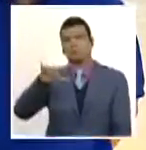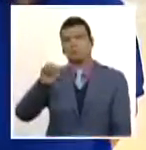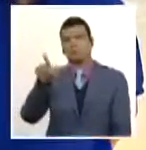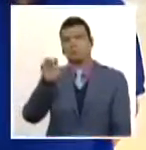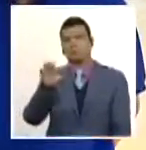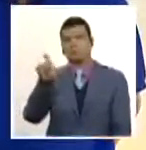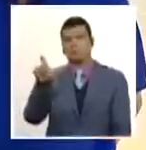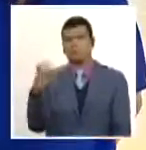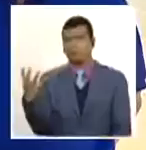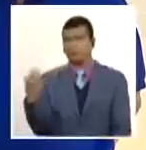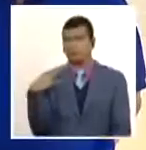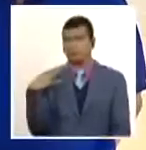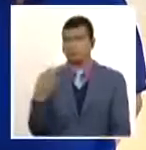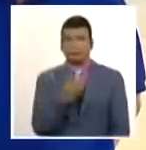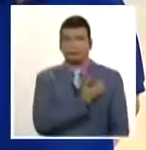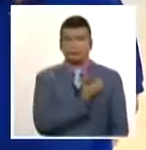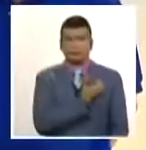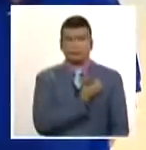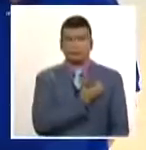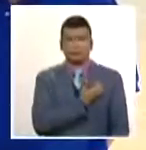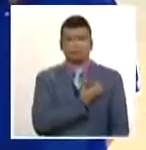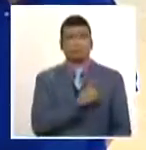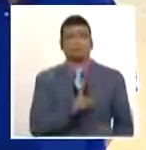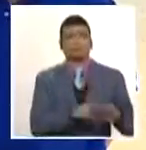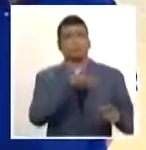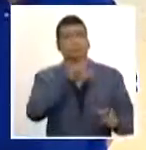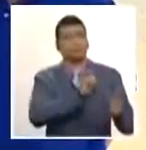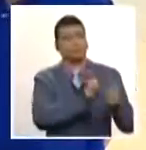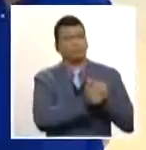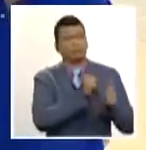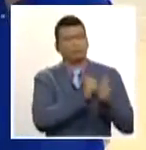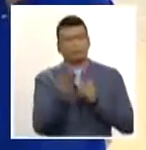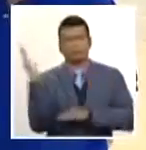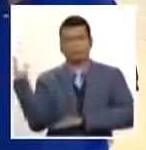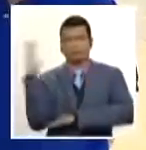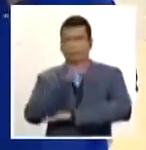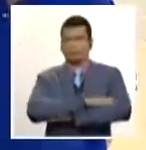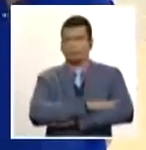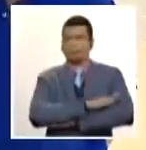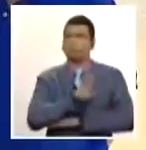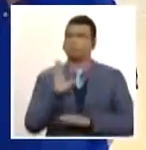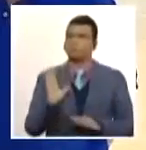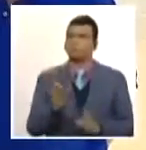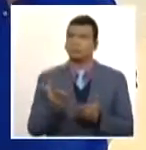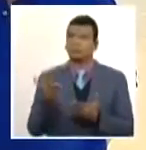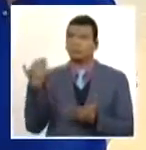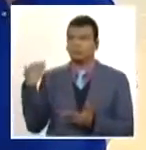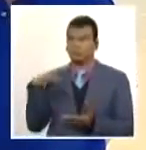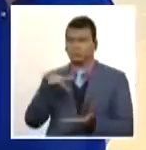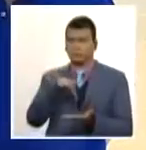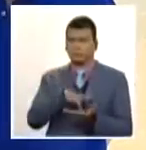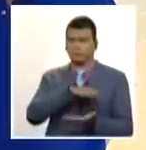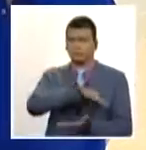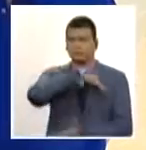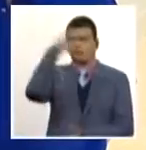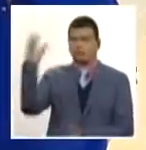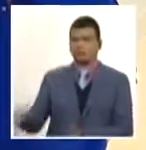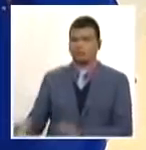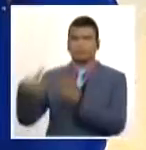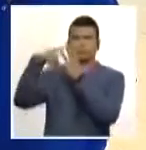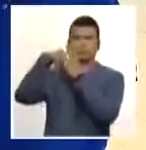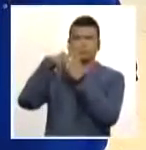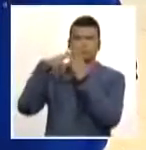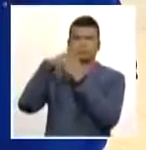un candidato a la alcaldía, pero también es un deportista de tiempo completo. Estos días estuvo en el Cerro de las Tres Cruces